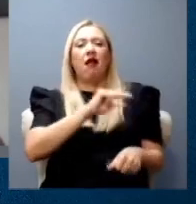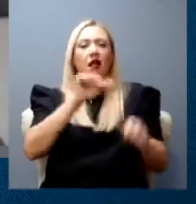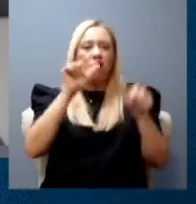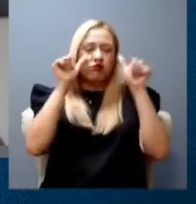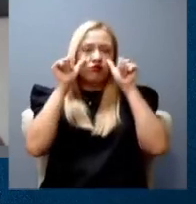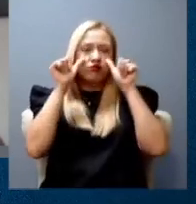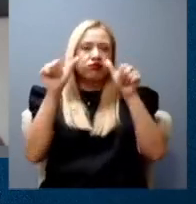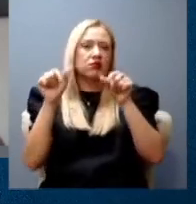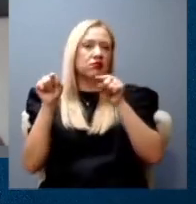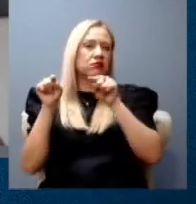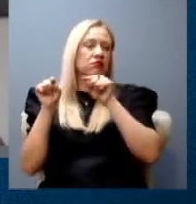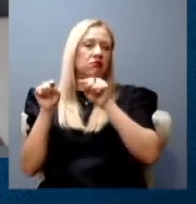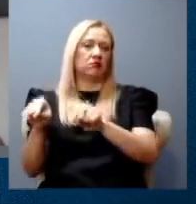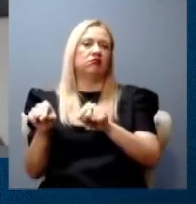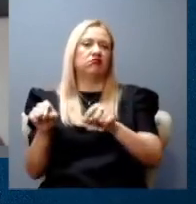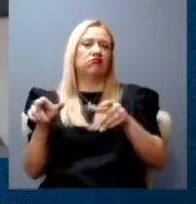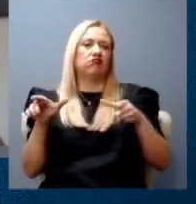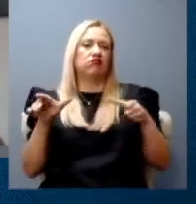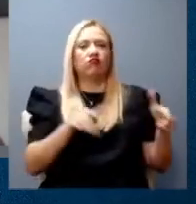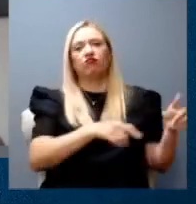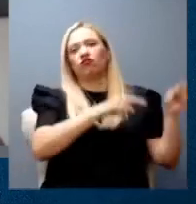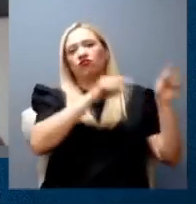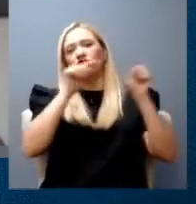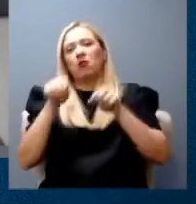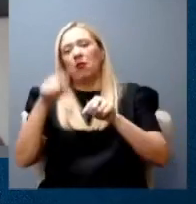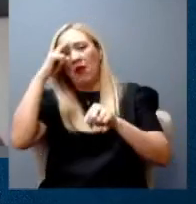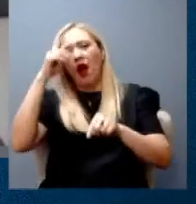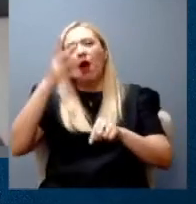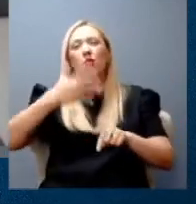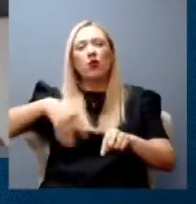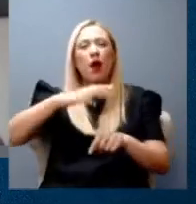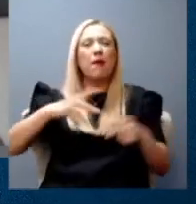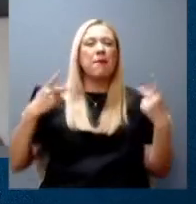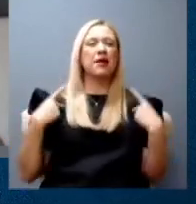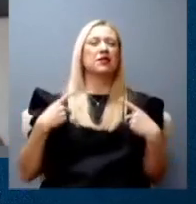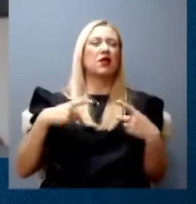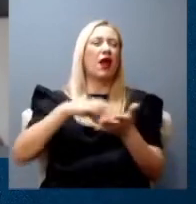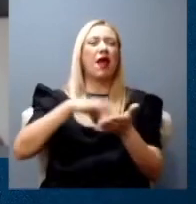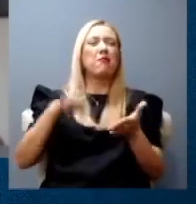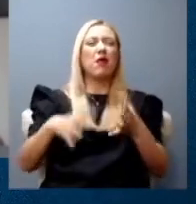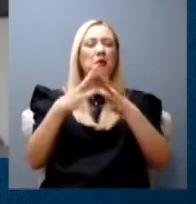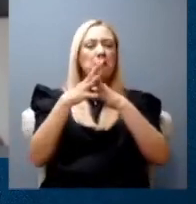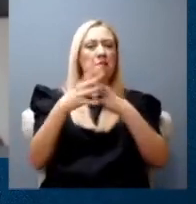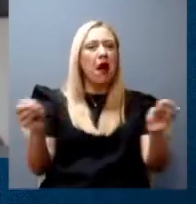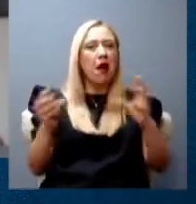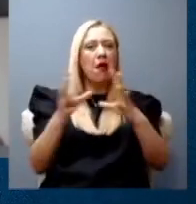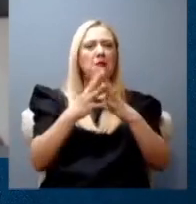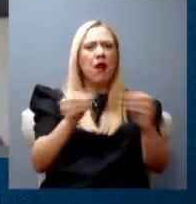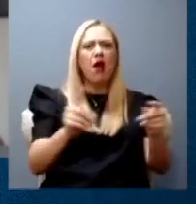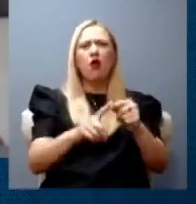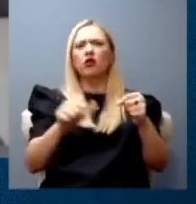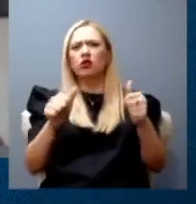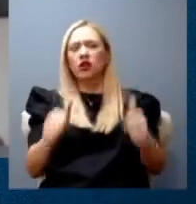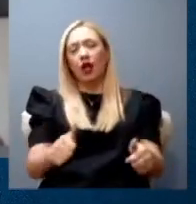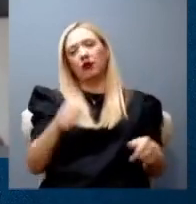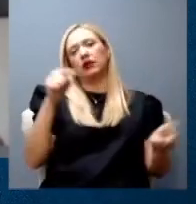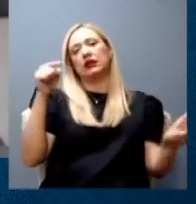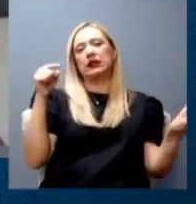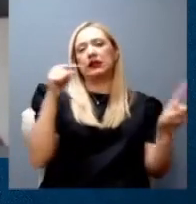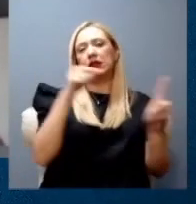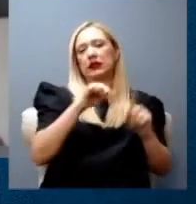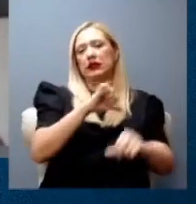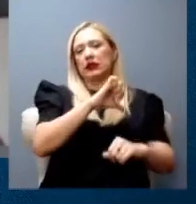o programas especiales de búsqueda de personas desaparecidas también. Entonces son una serie de mecanismos